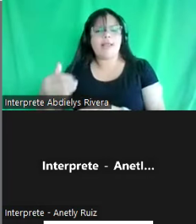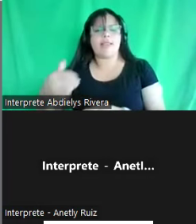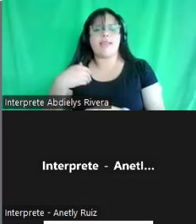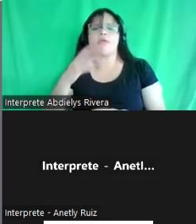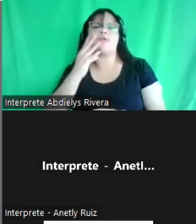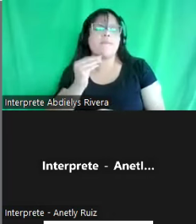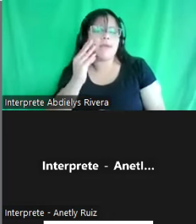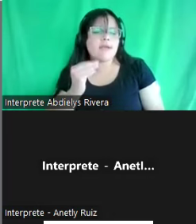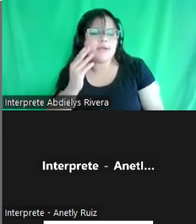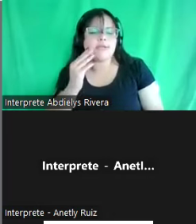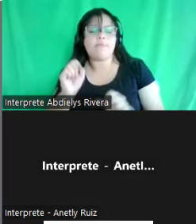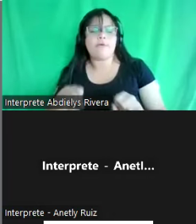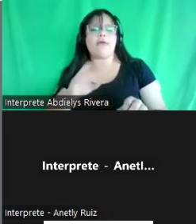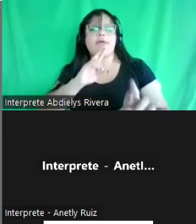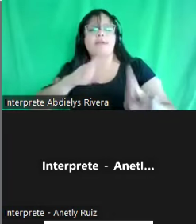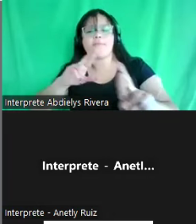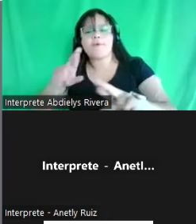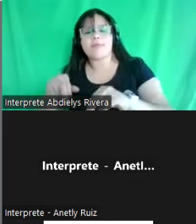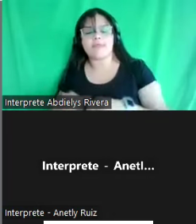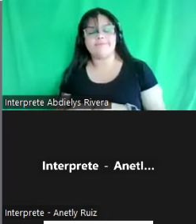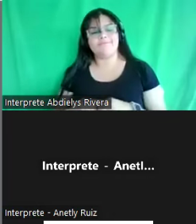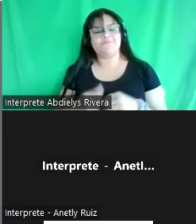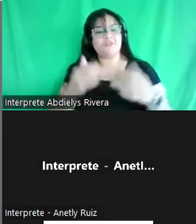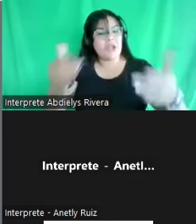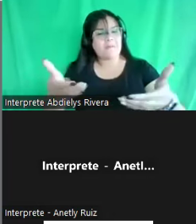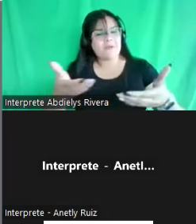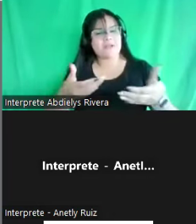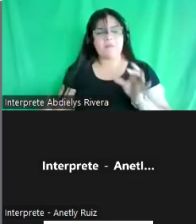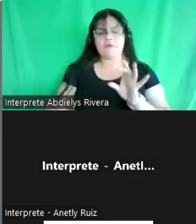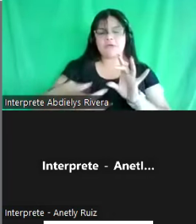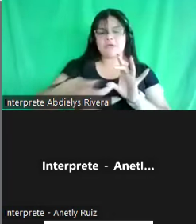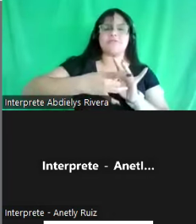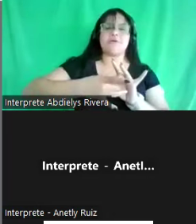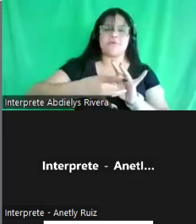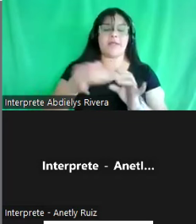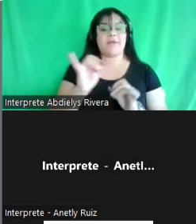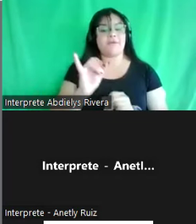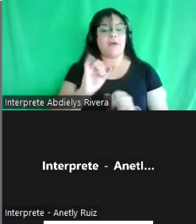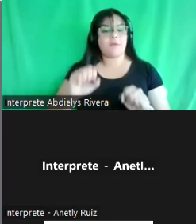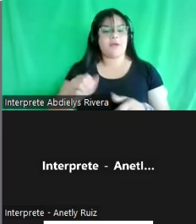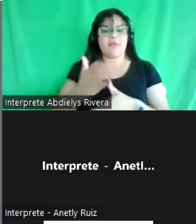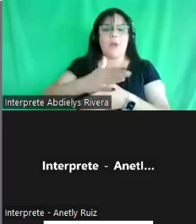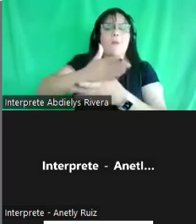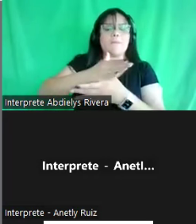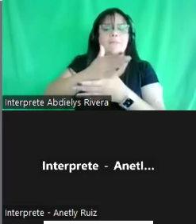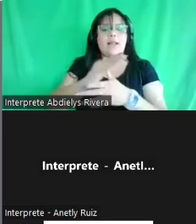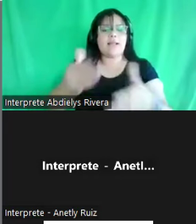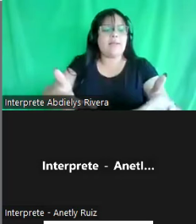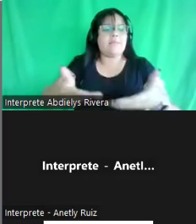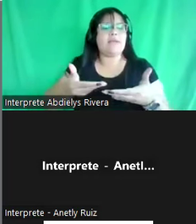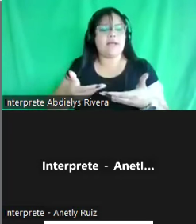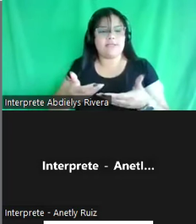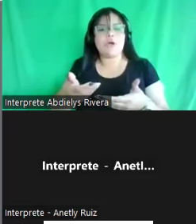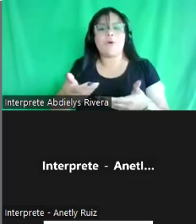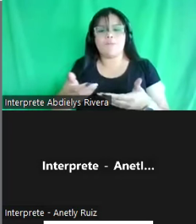en su experiencia. Los invitamos a que se unan, que compartan la invitación con sus colegas para que también se beneficien del contenido